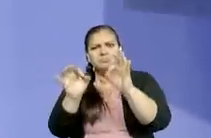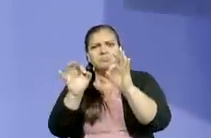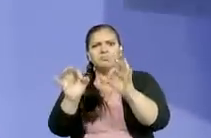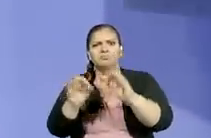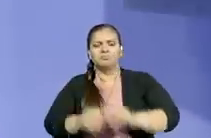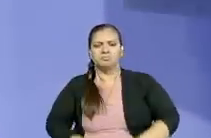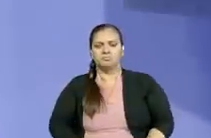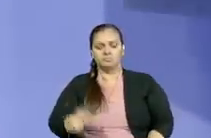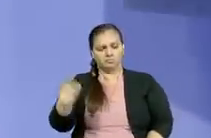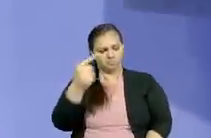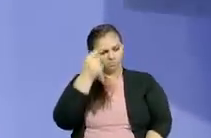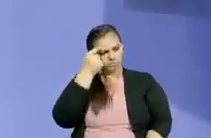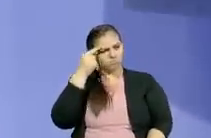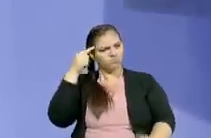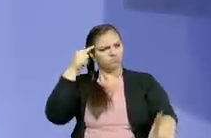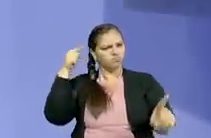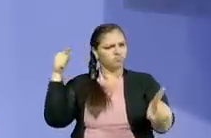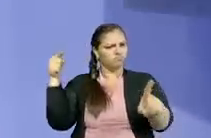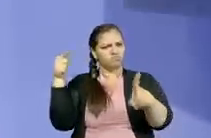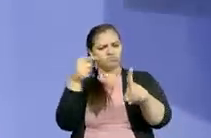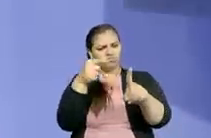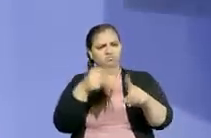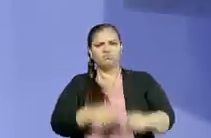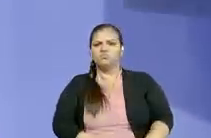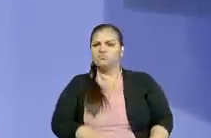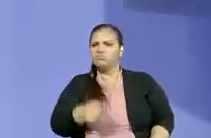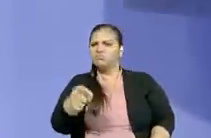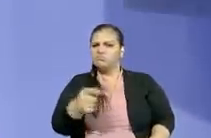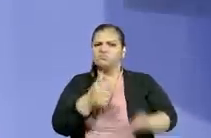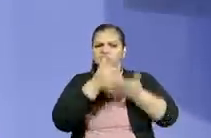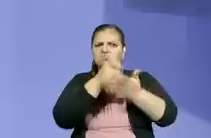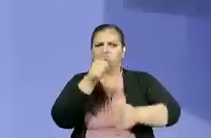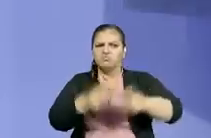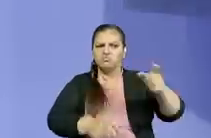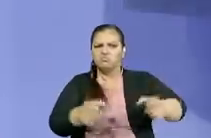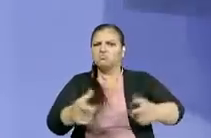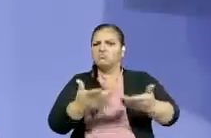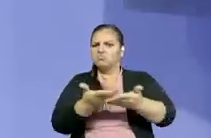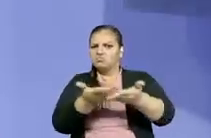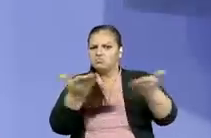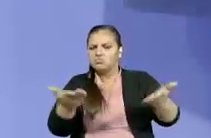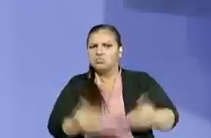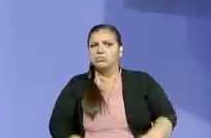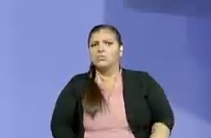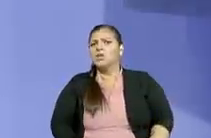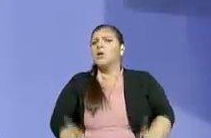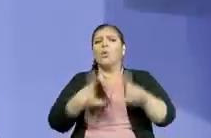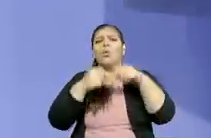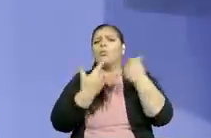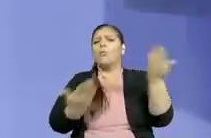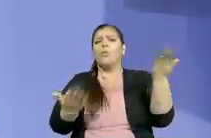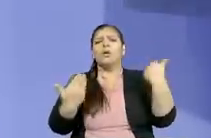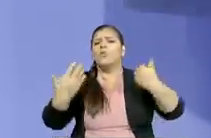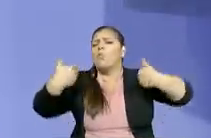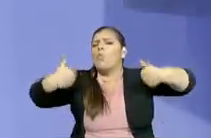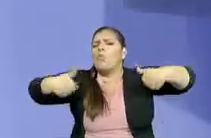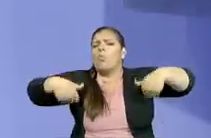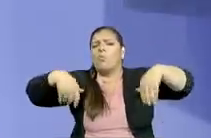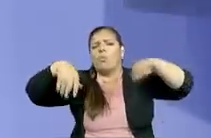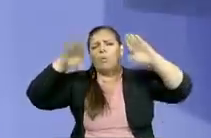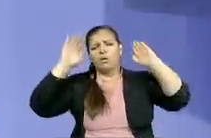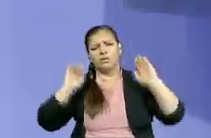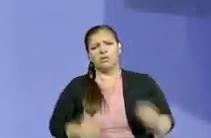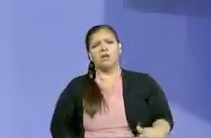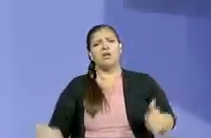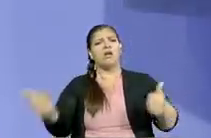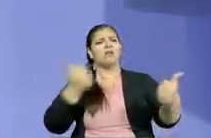corrientes ciudadanas las que con su visión se encargan de lograr libertad y prosperidad. Y los partidos tienen que